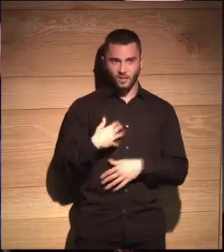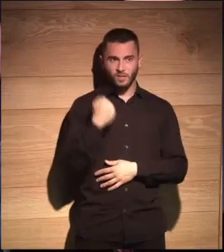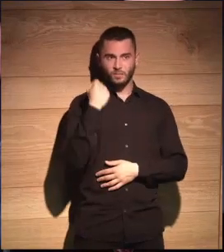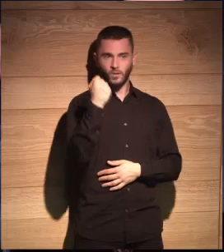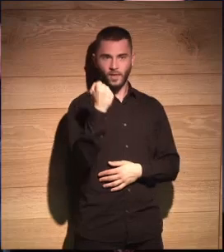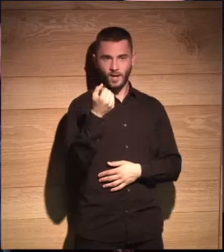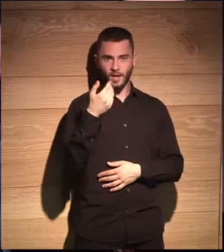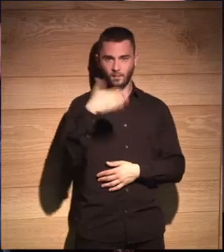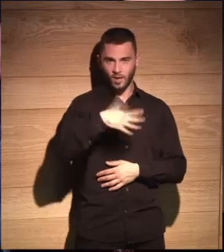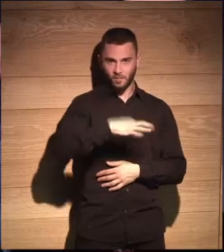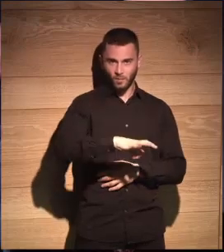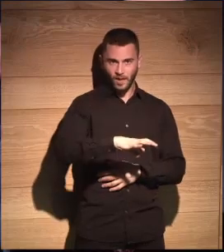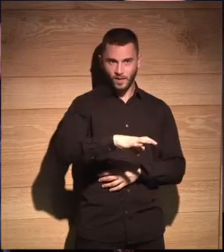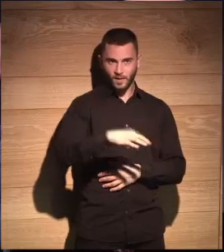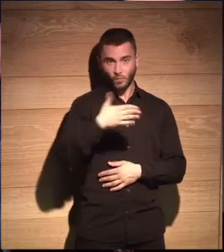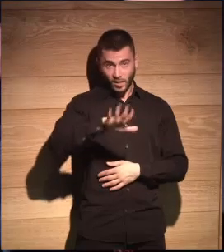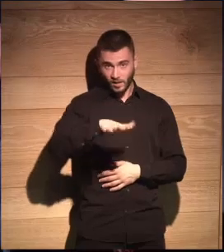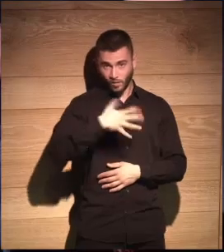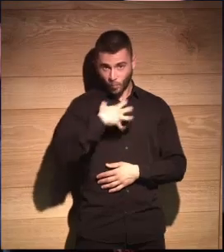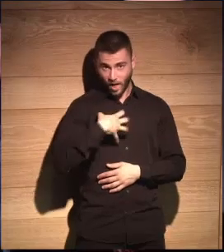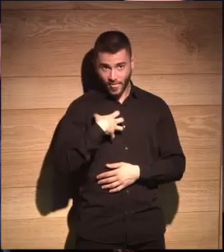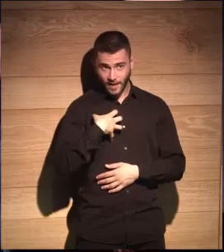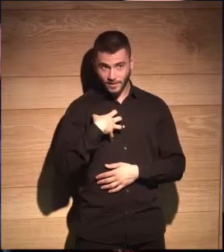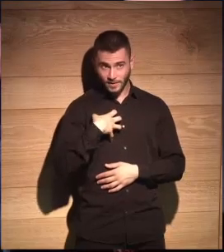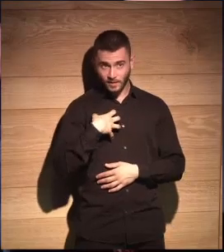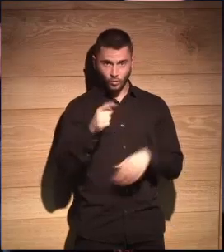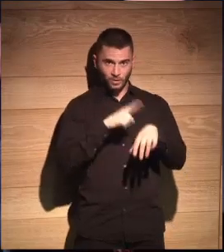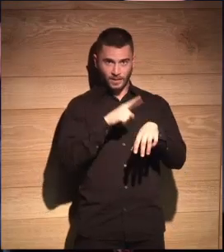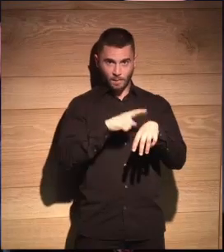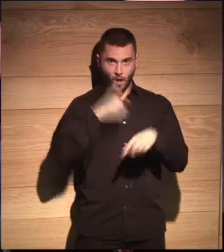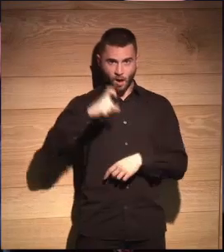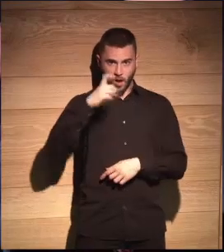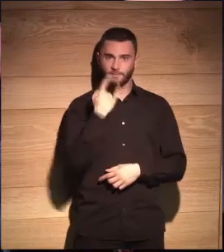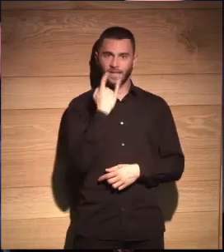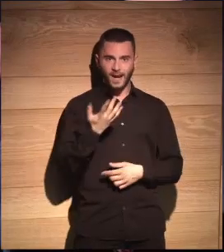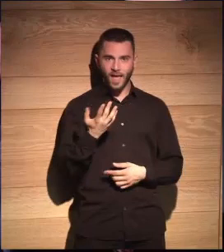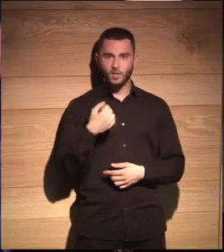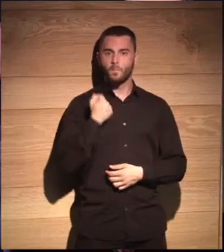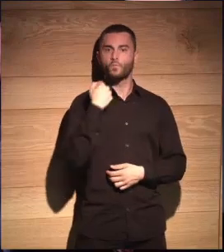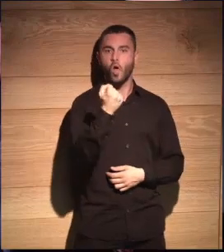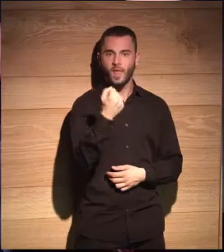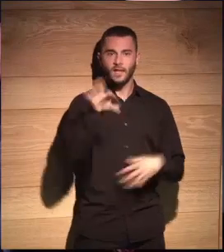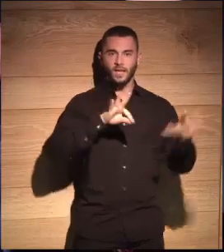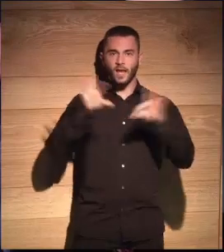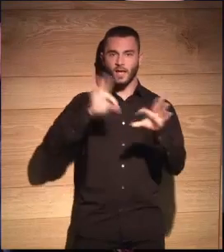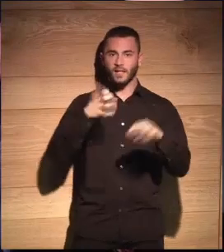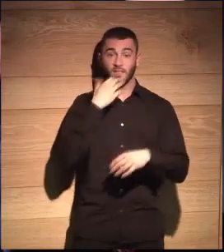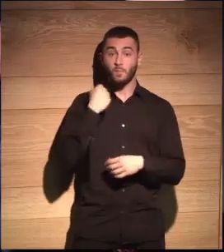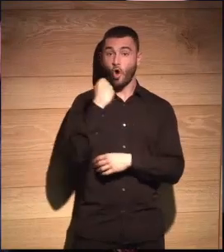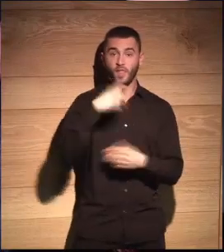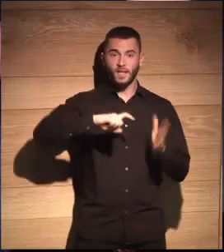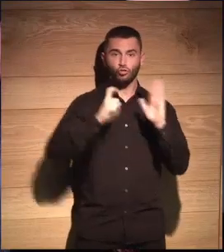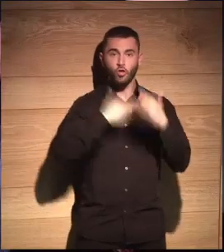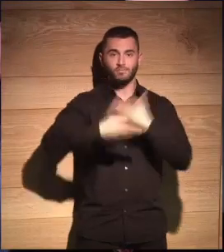sido como God of War, que te dice, bueno, es que tienes un tiempo de cargado y tienes que elegir unos poderes aunque tú hayas desarrollado todos.